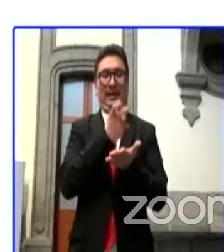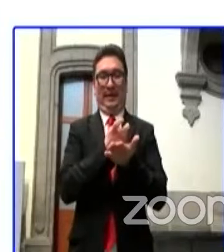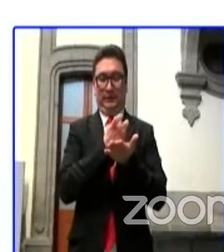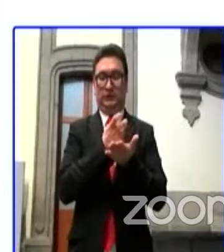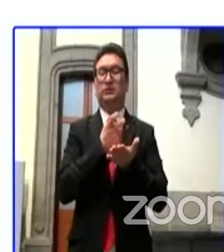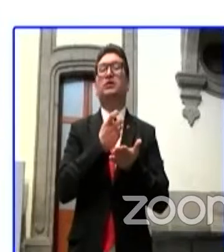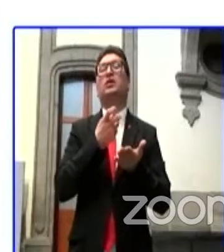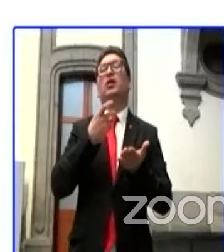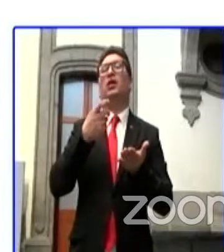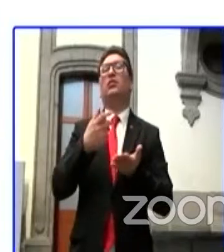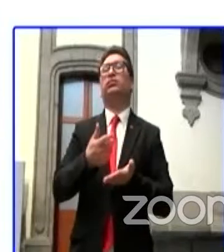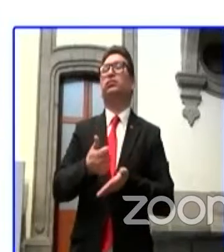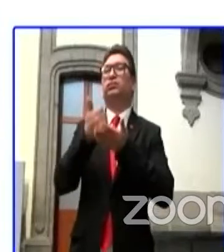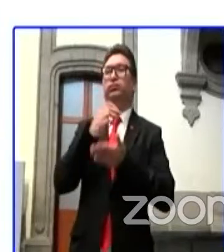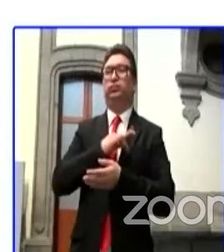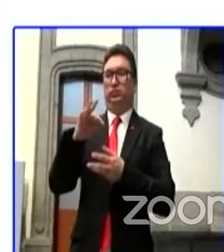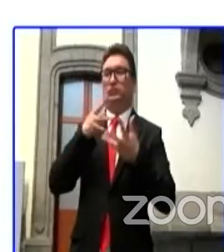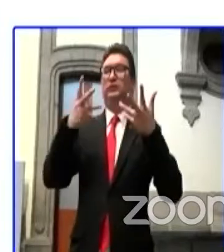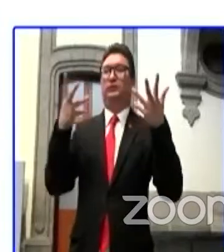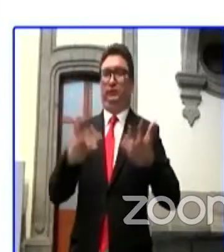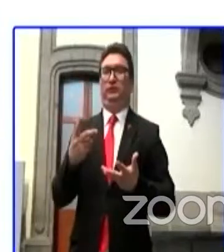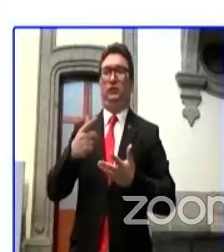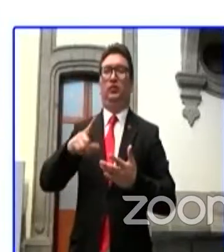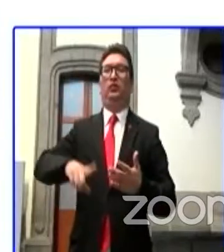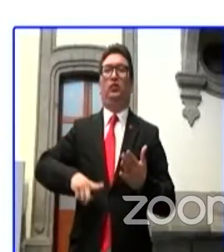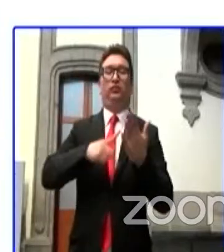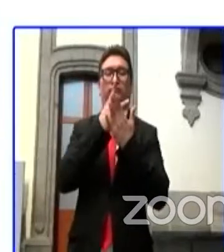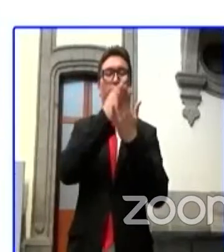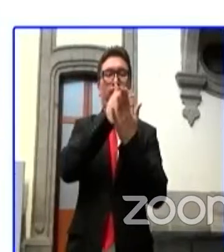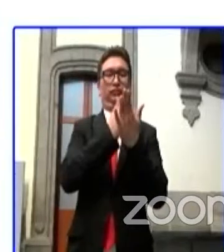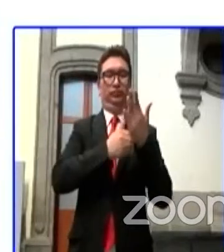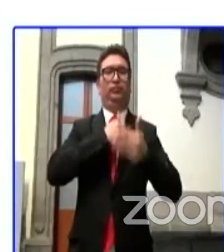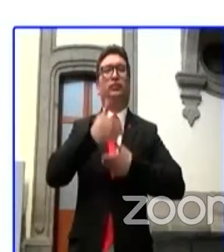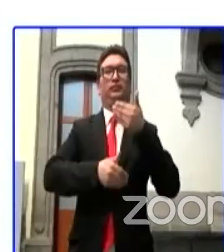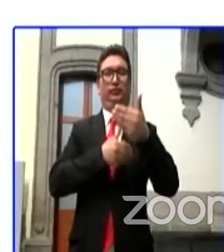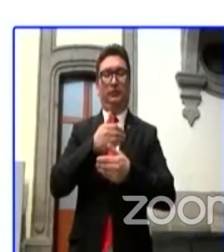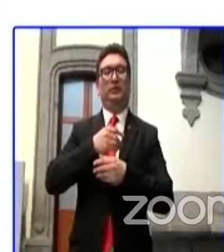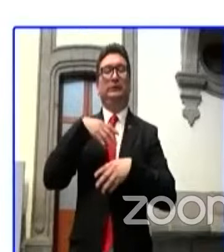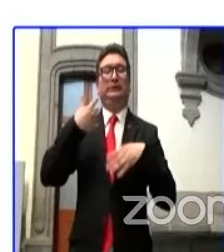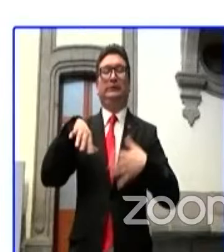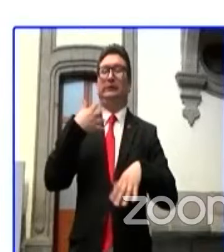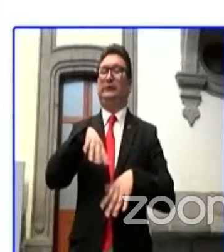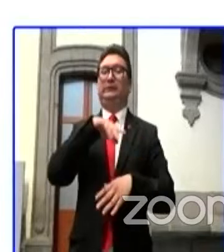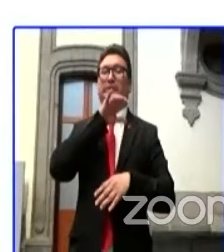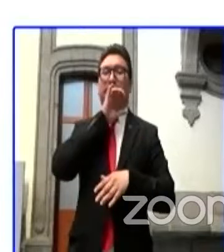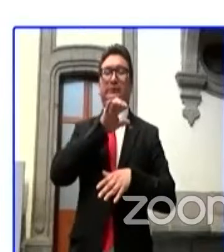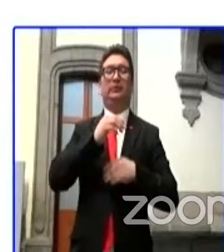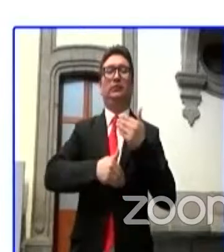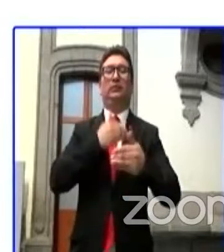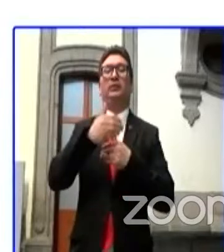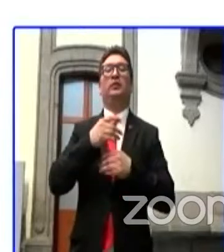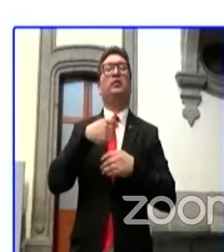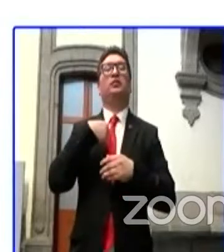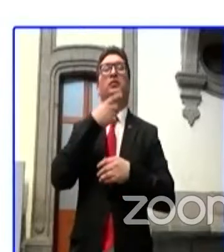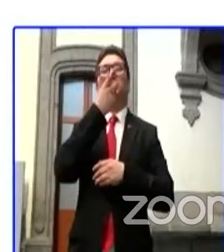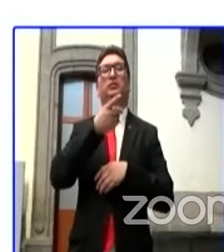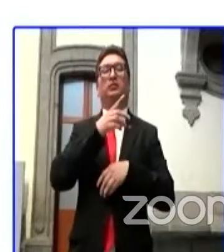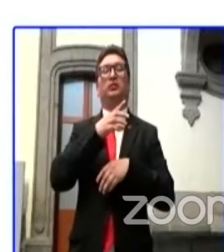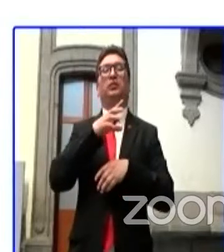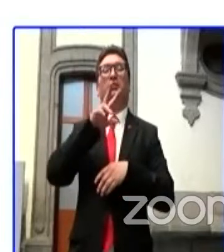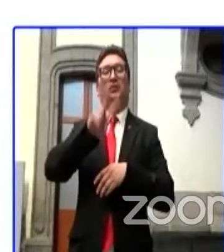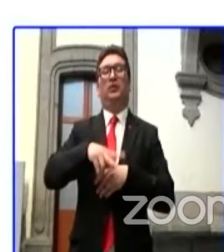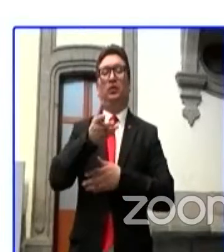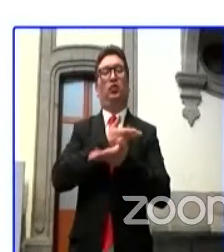posibilidad de decir que estamos haciendo política pública y ha avanzado de manera impresionante y concluyo compartiendo cómo ha sido un